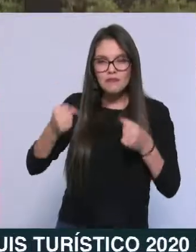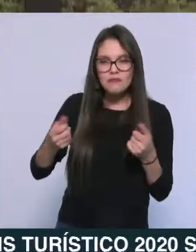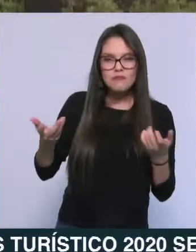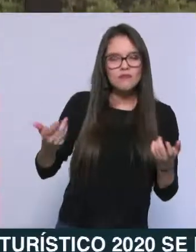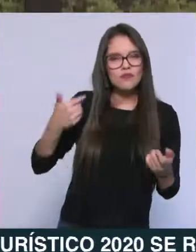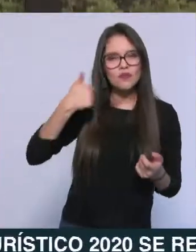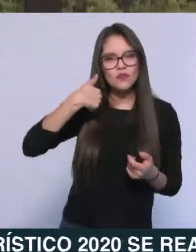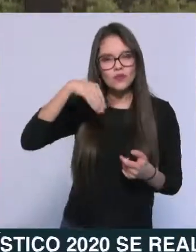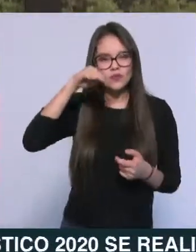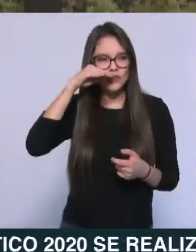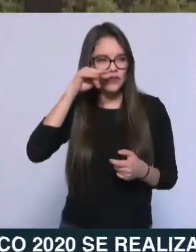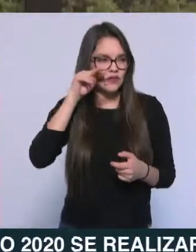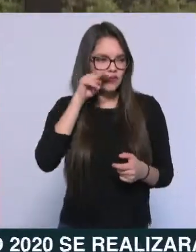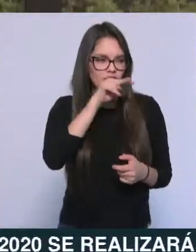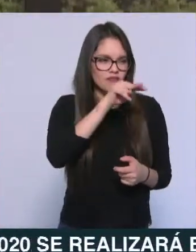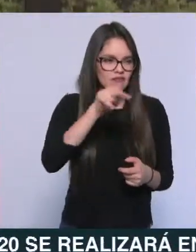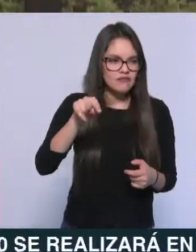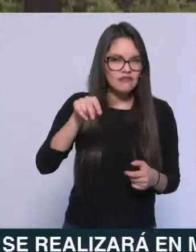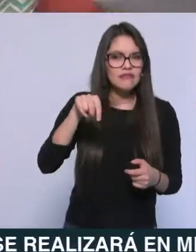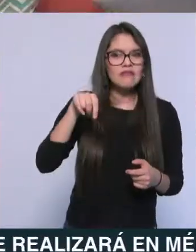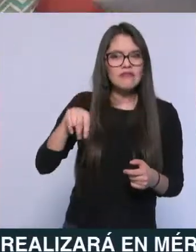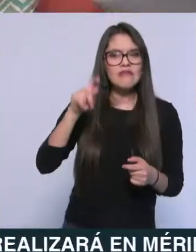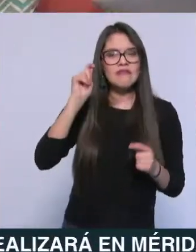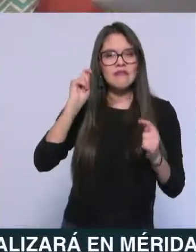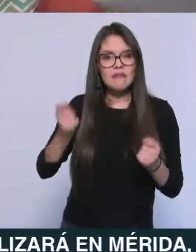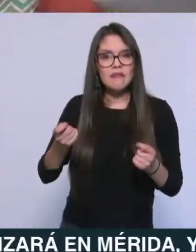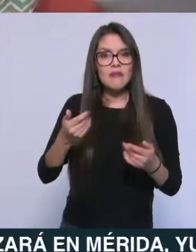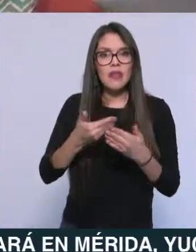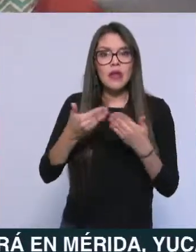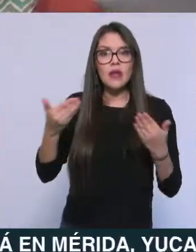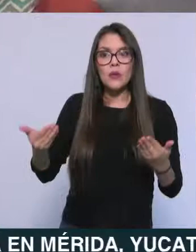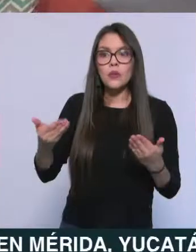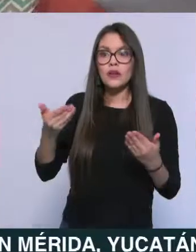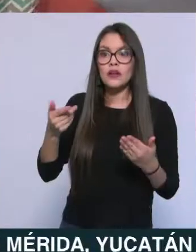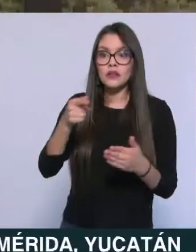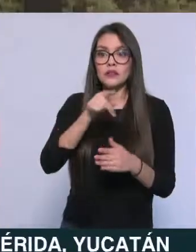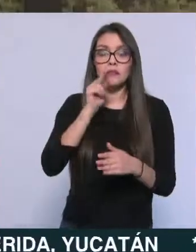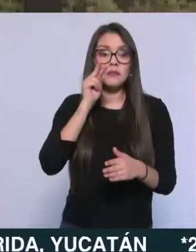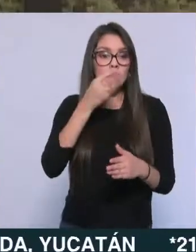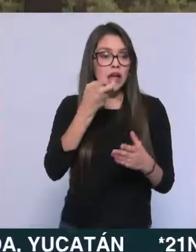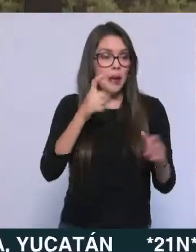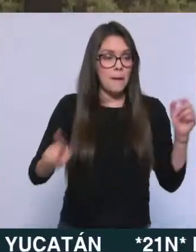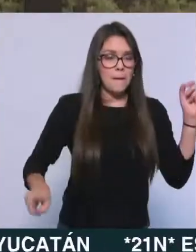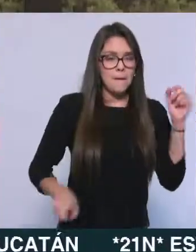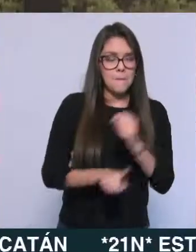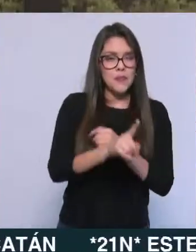está convirtiendo en tercer país seguro, es ante tal crisis, ¿qué haces? Haces ojo ciego y dices, no,